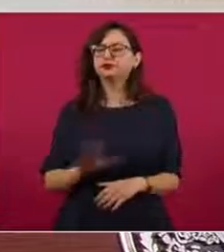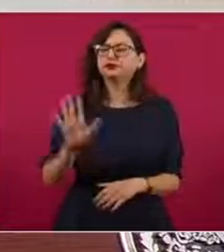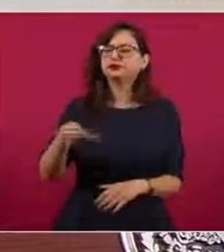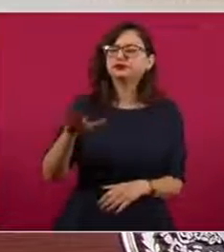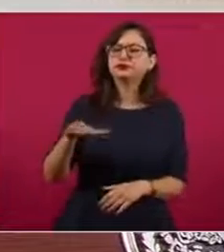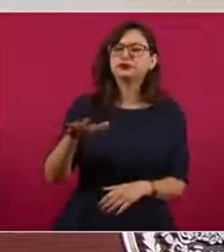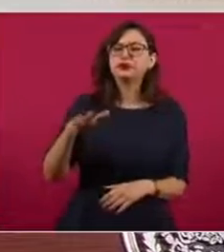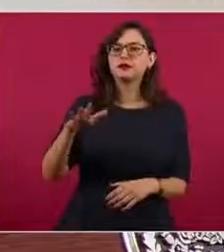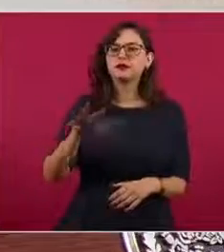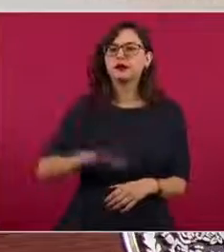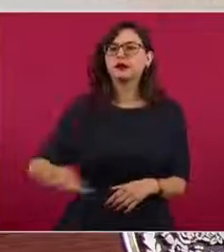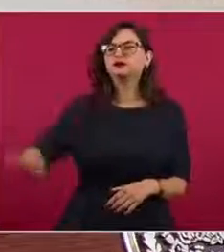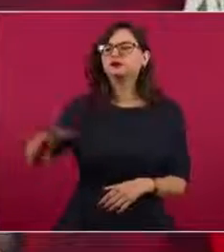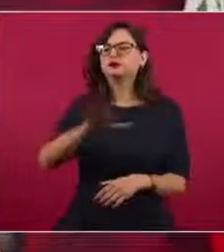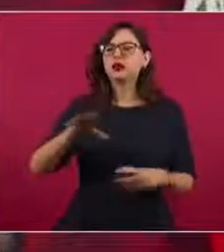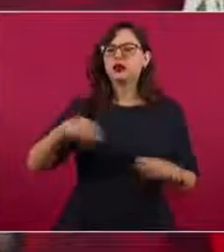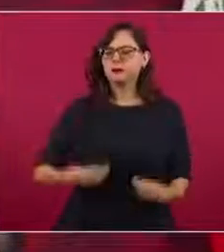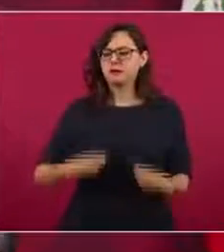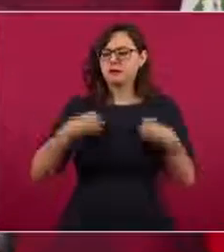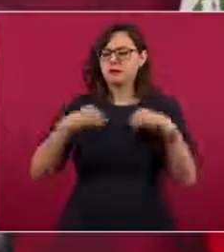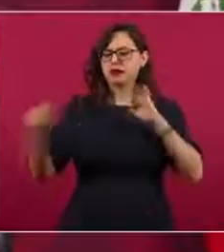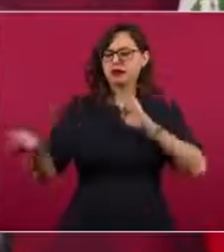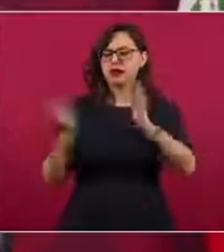Tuxpan, en toda la carretera